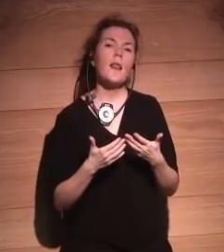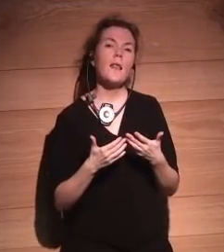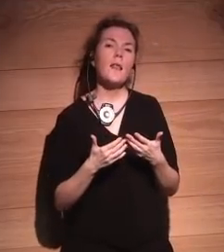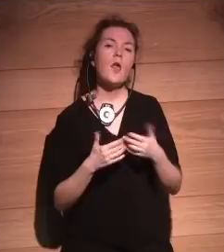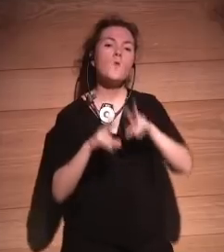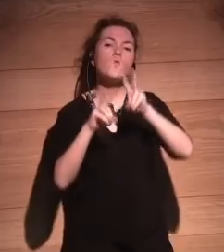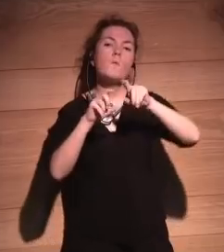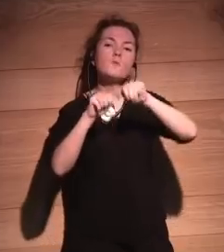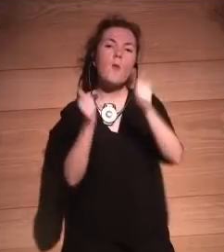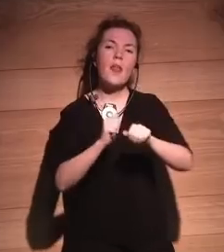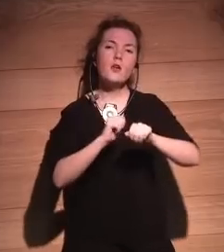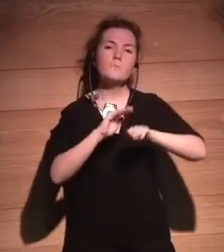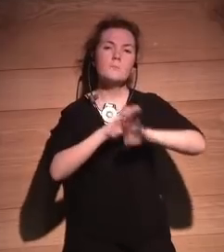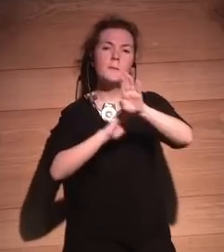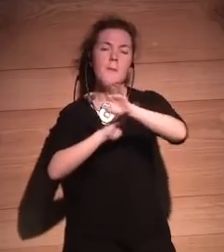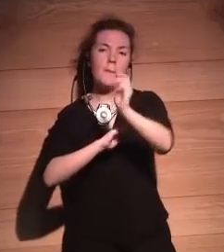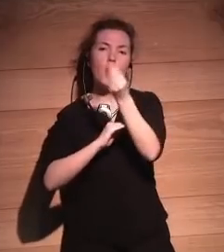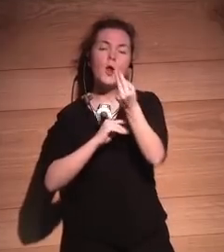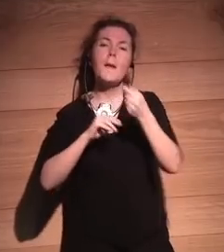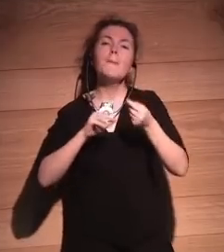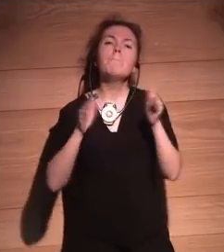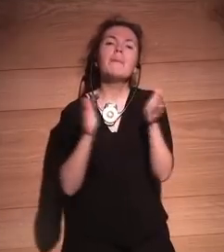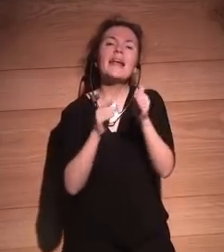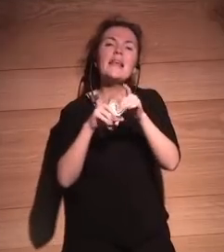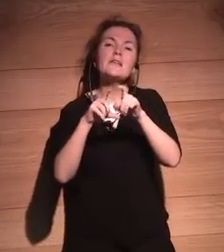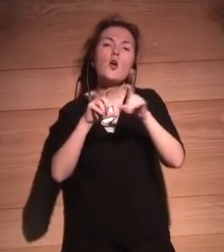nuevos modelos. Pequeñas organizaciones,